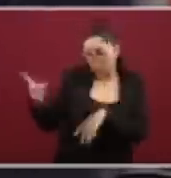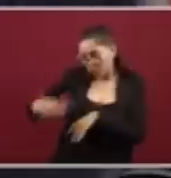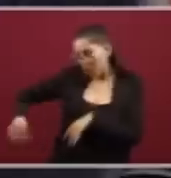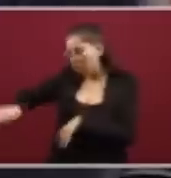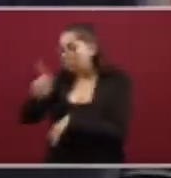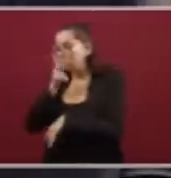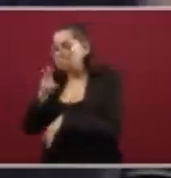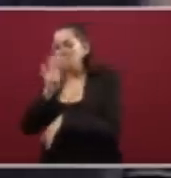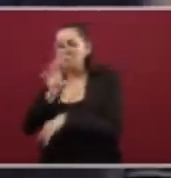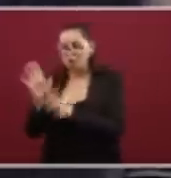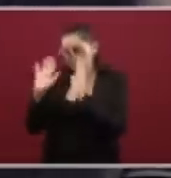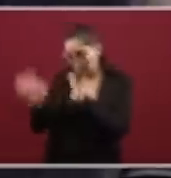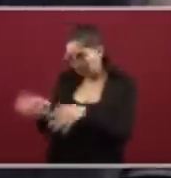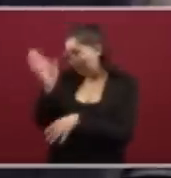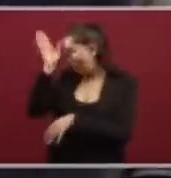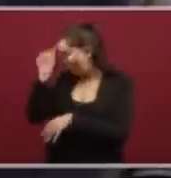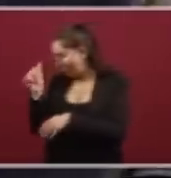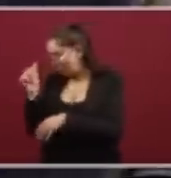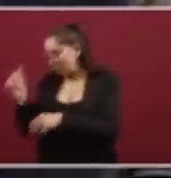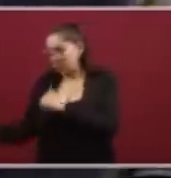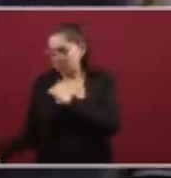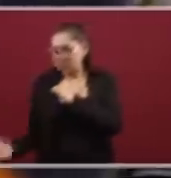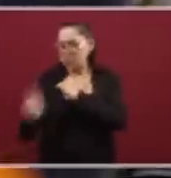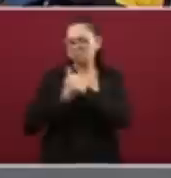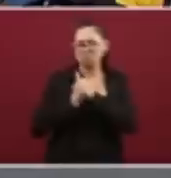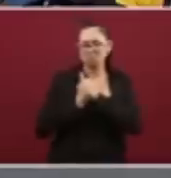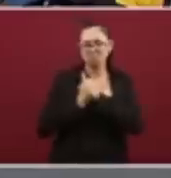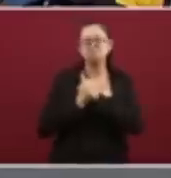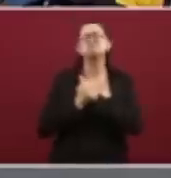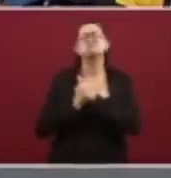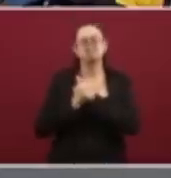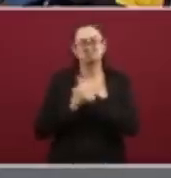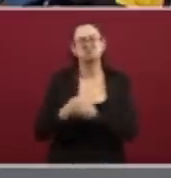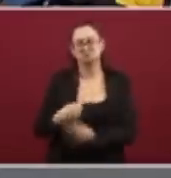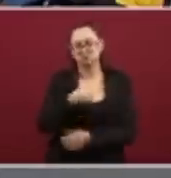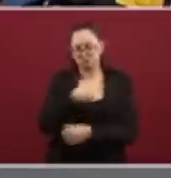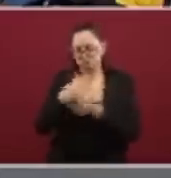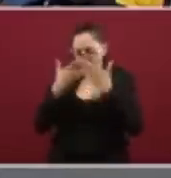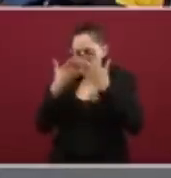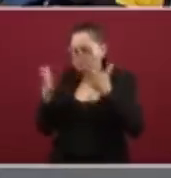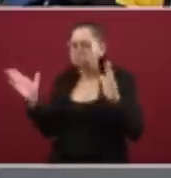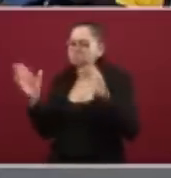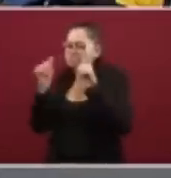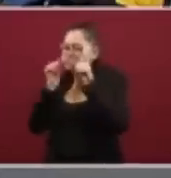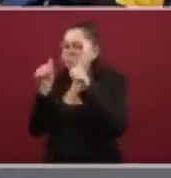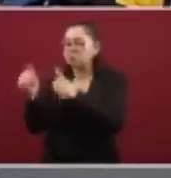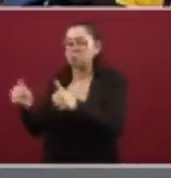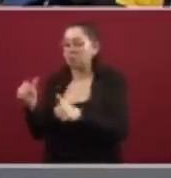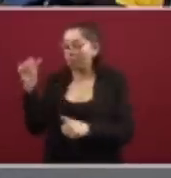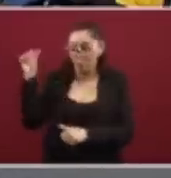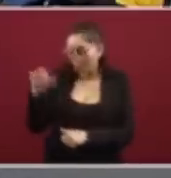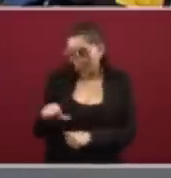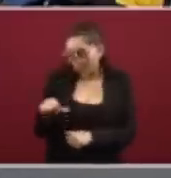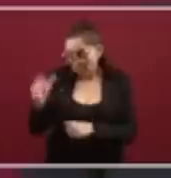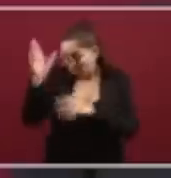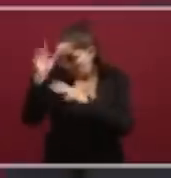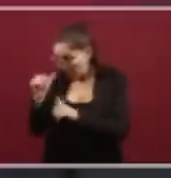se logra un acuerdo o si no hoy